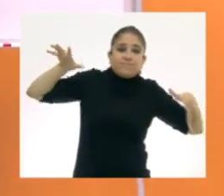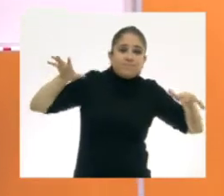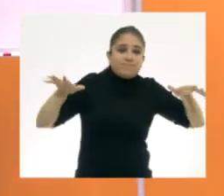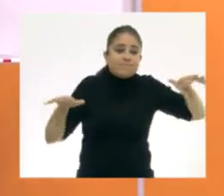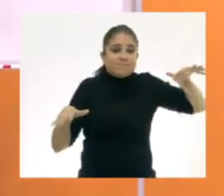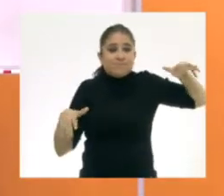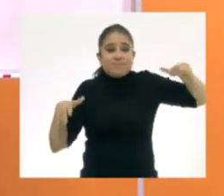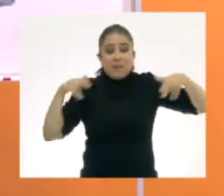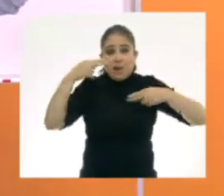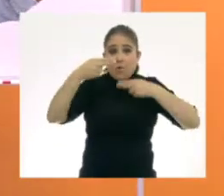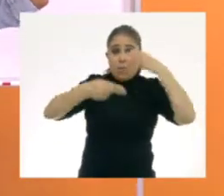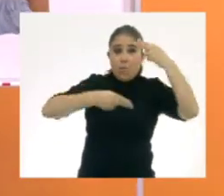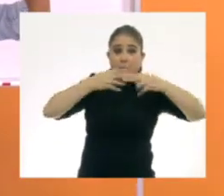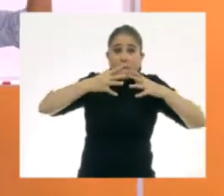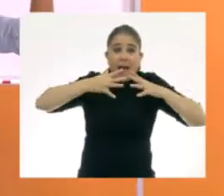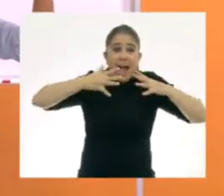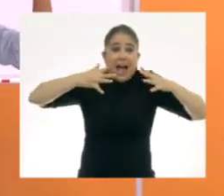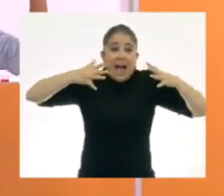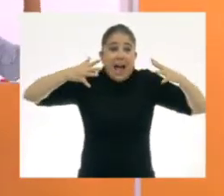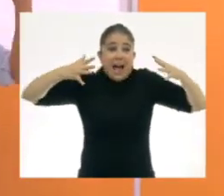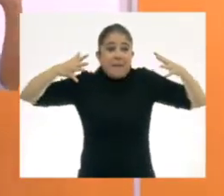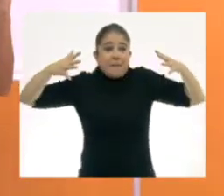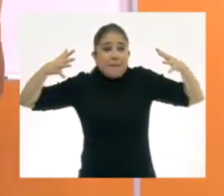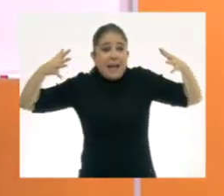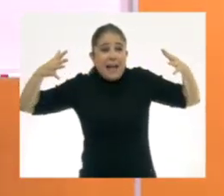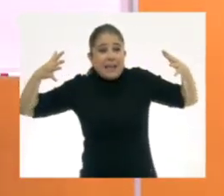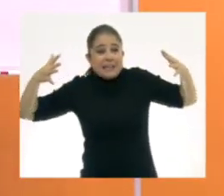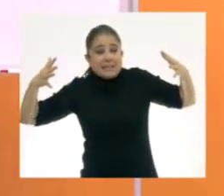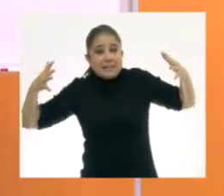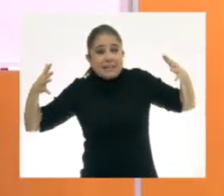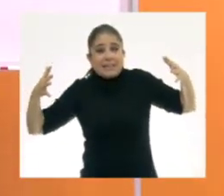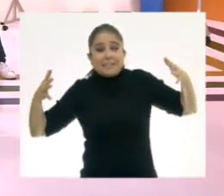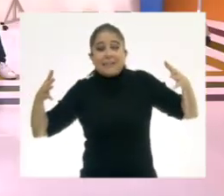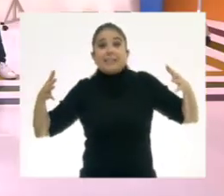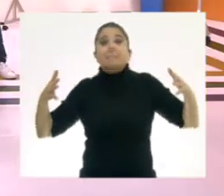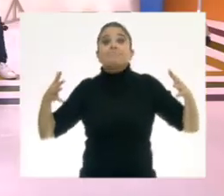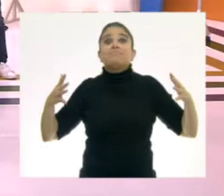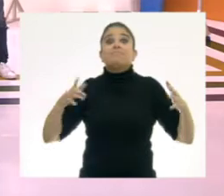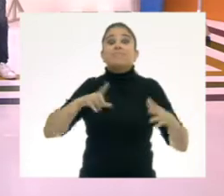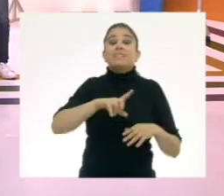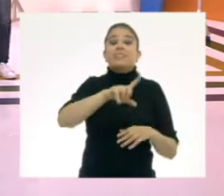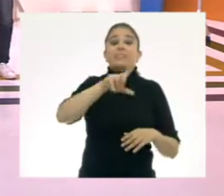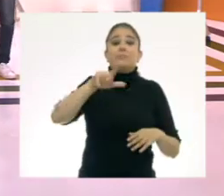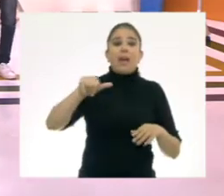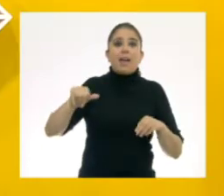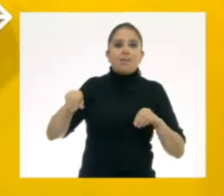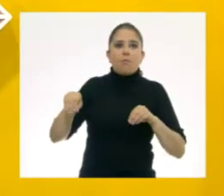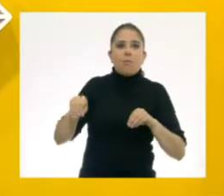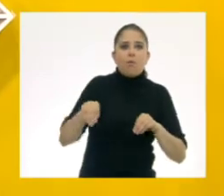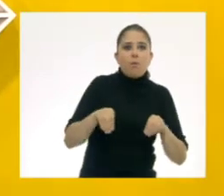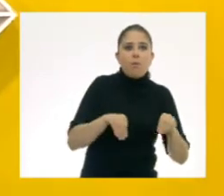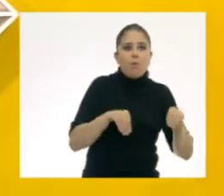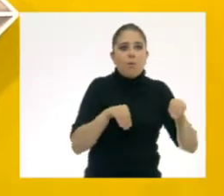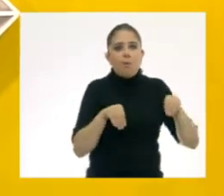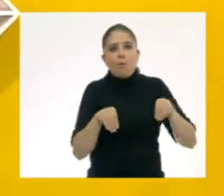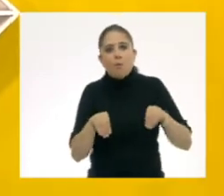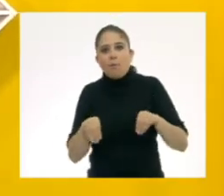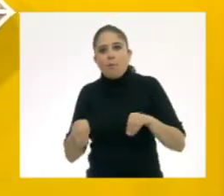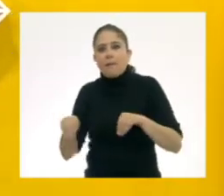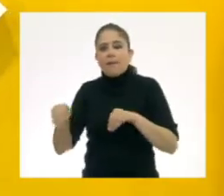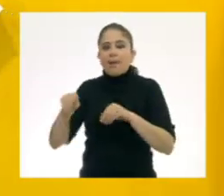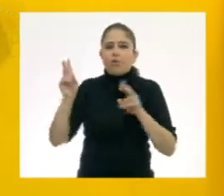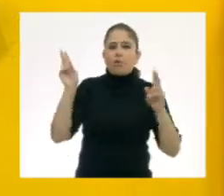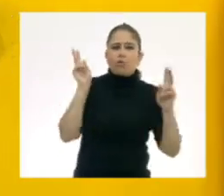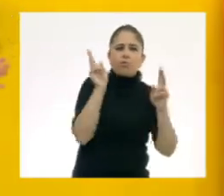Esta nube va creciendo y se va haciendo la grande. Y entonces se empieza a mover con